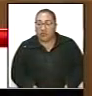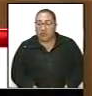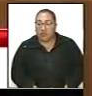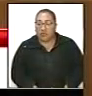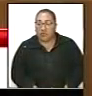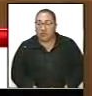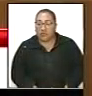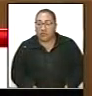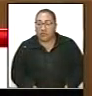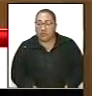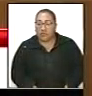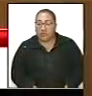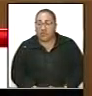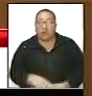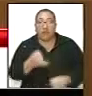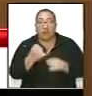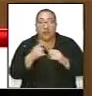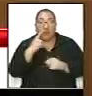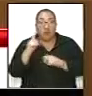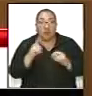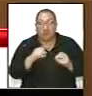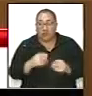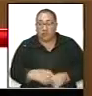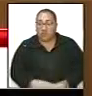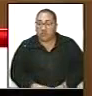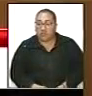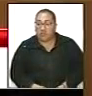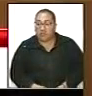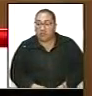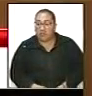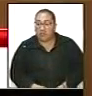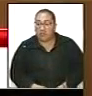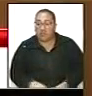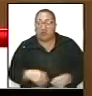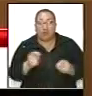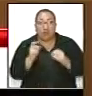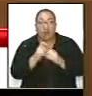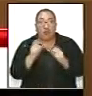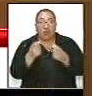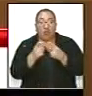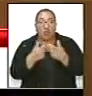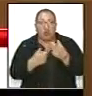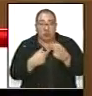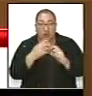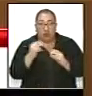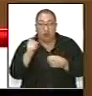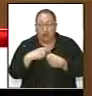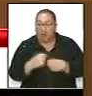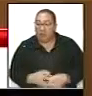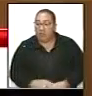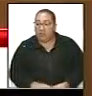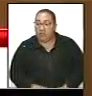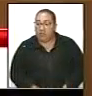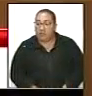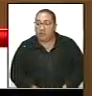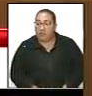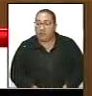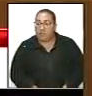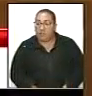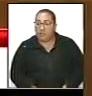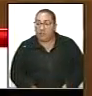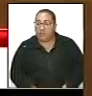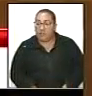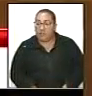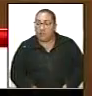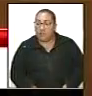concluido la exposición del superintendente, damos la palabra a los congresistas para su participación. Entonces tiene